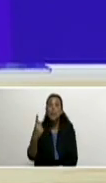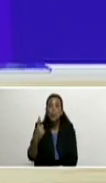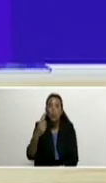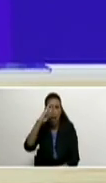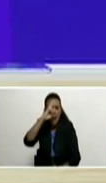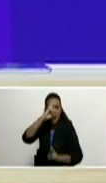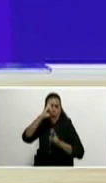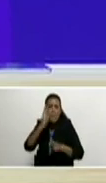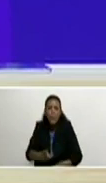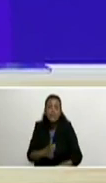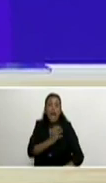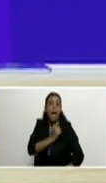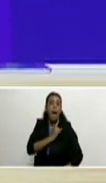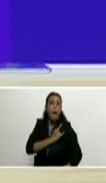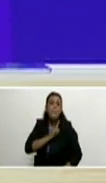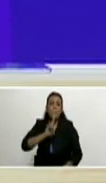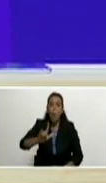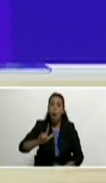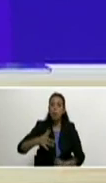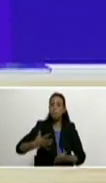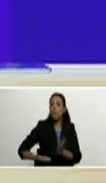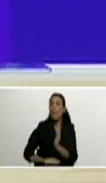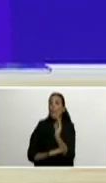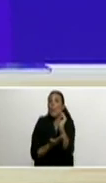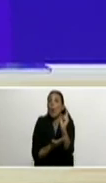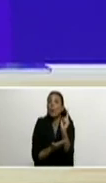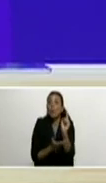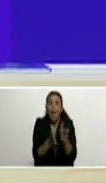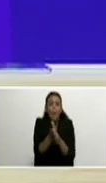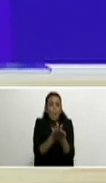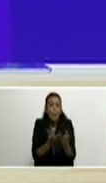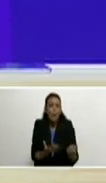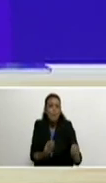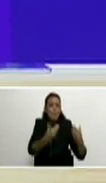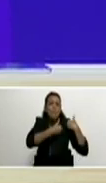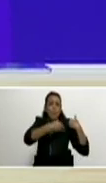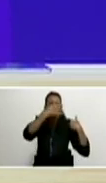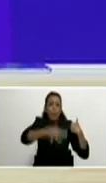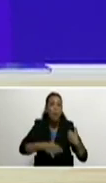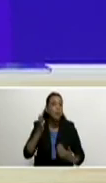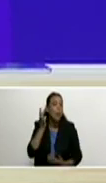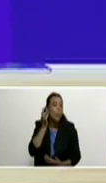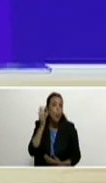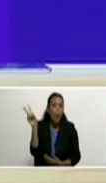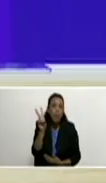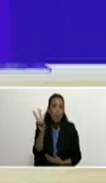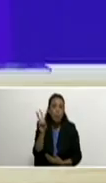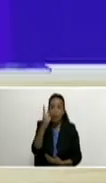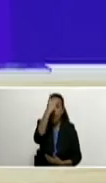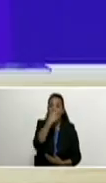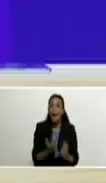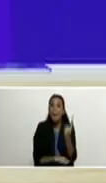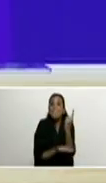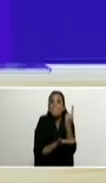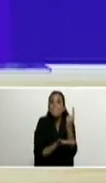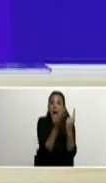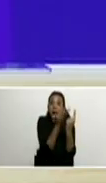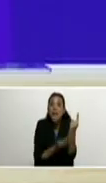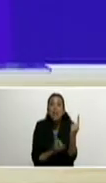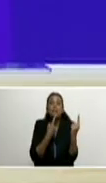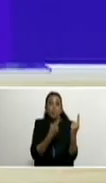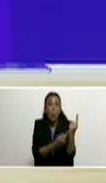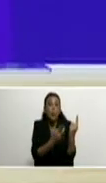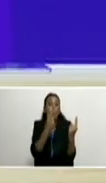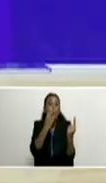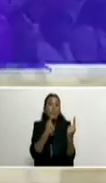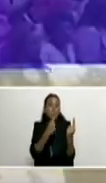respeto, el amor, la preponderancia, el empoderamiento de la mujer venezolana como un ser especial, como lo concibió